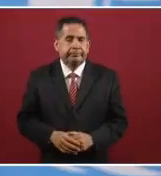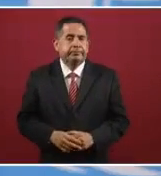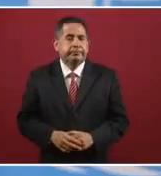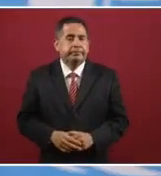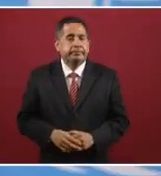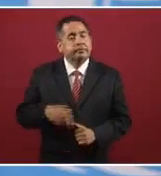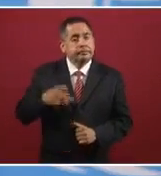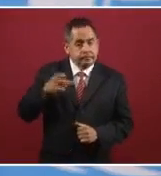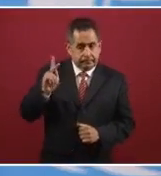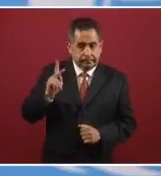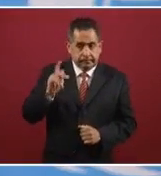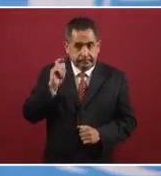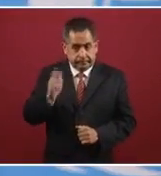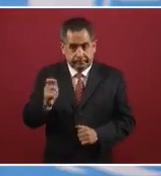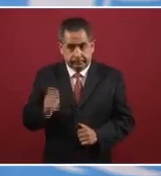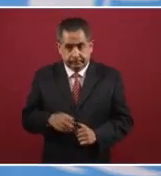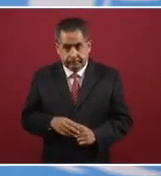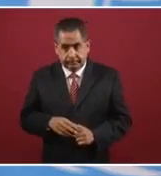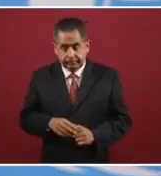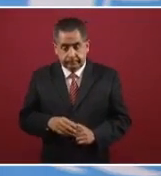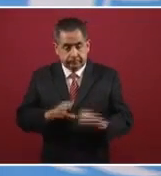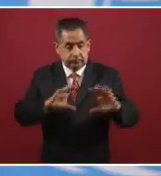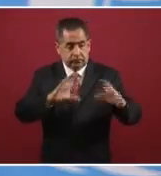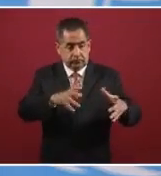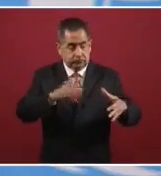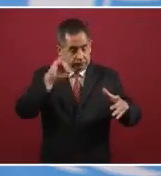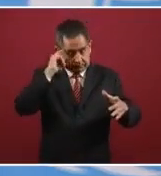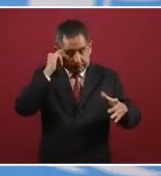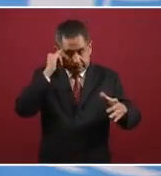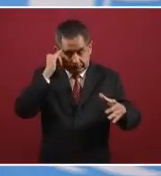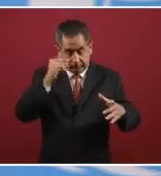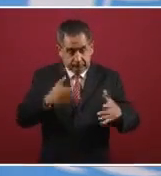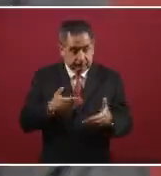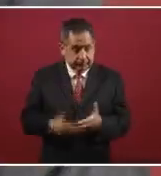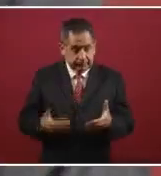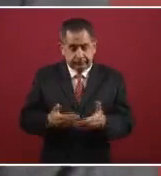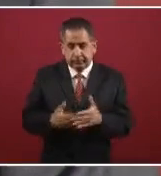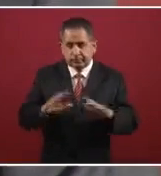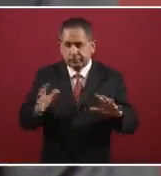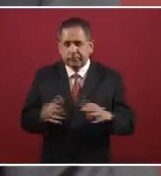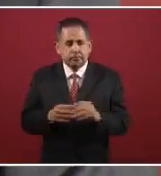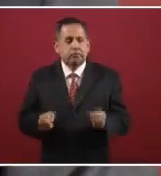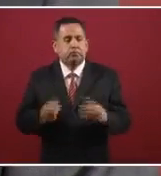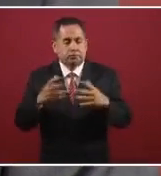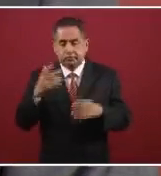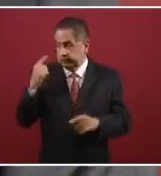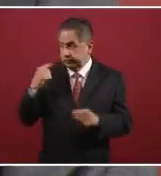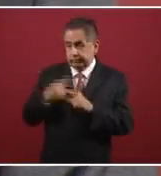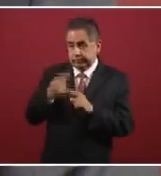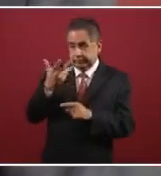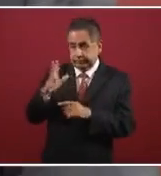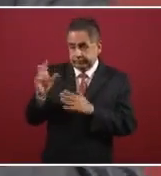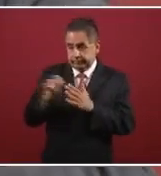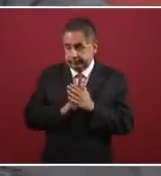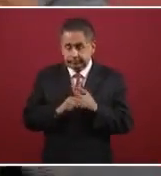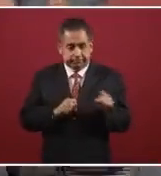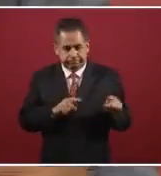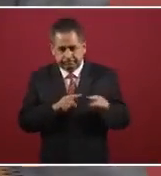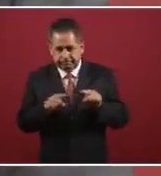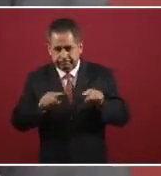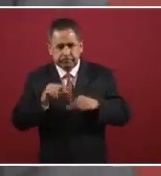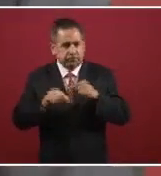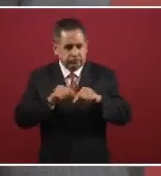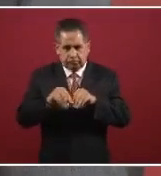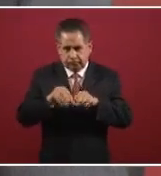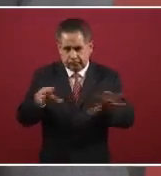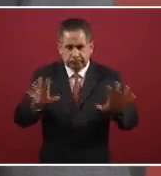Pero en el caso de comunidades indígenas, hasta ahora, porque llevamos 10 meses, y se están desplegando todas